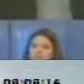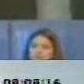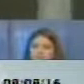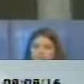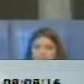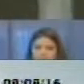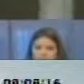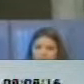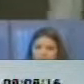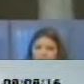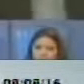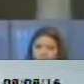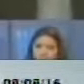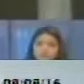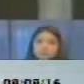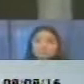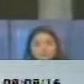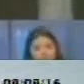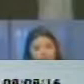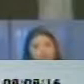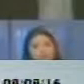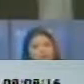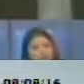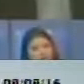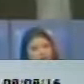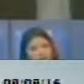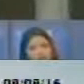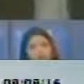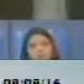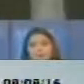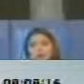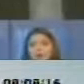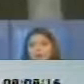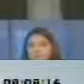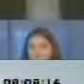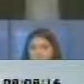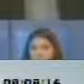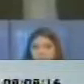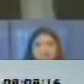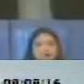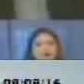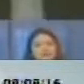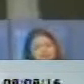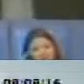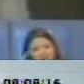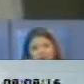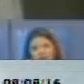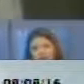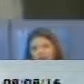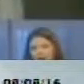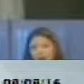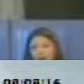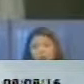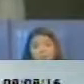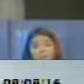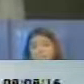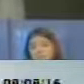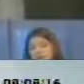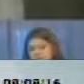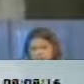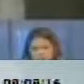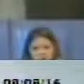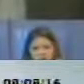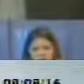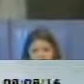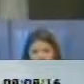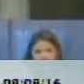aparatos. También estuvimos analizando todo el plan de movilización de chatarra, una gran operación